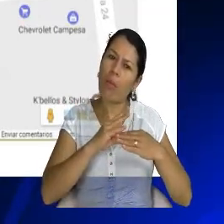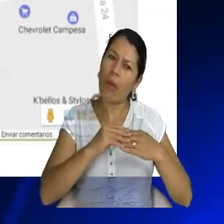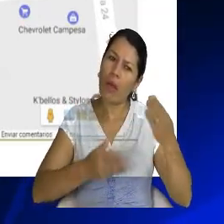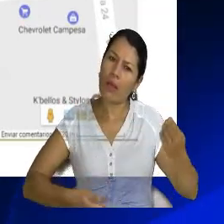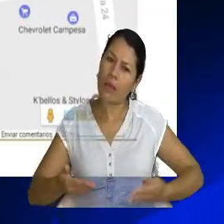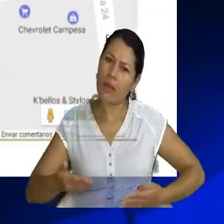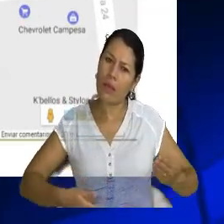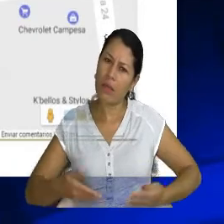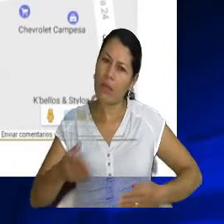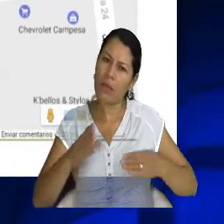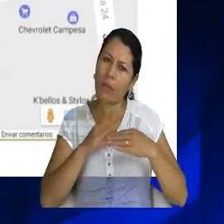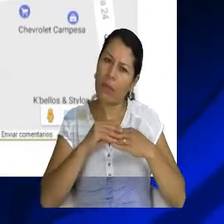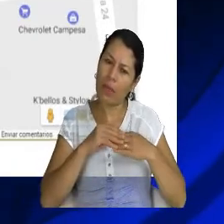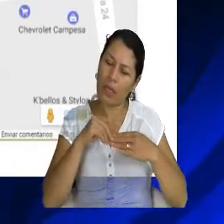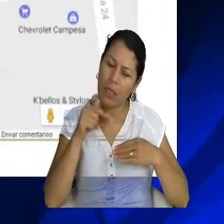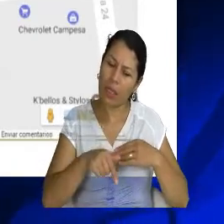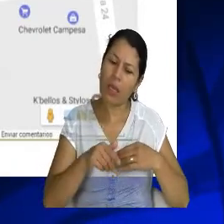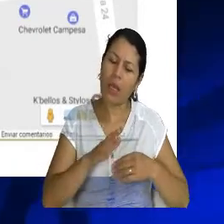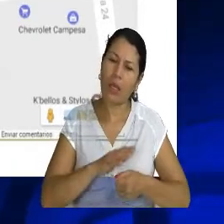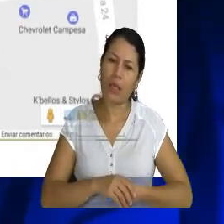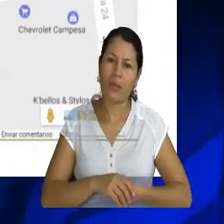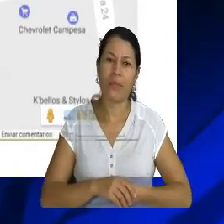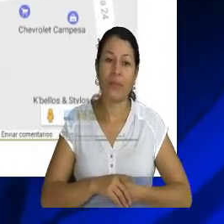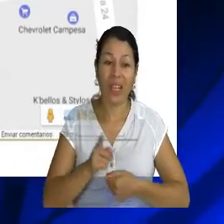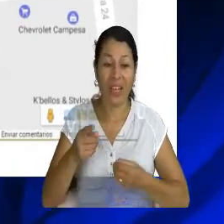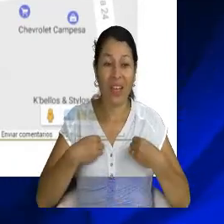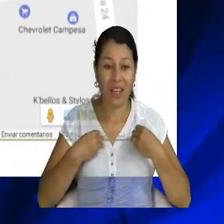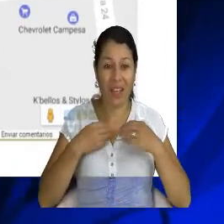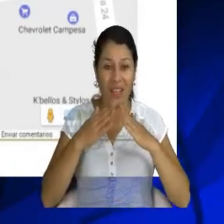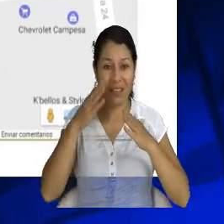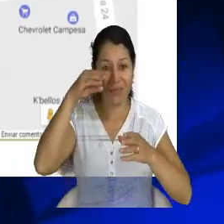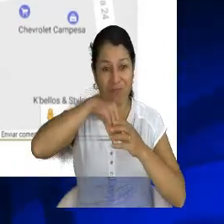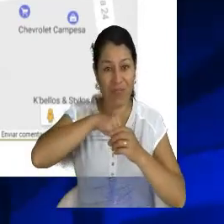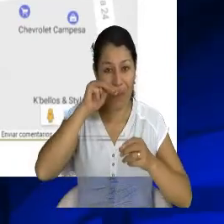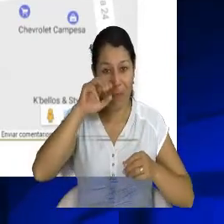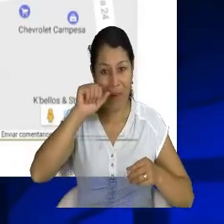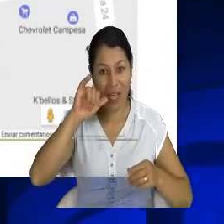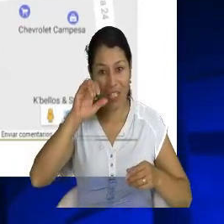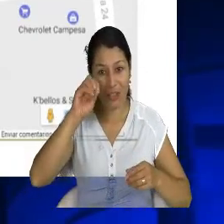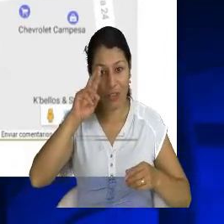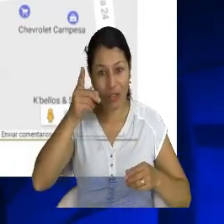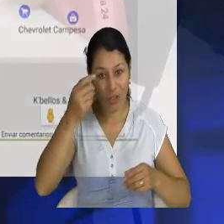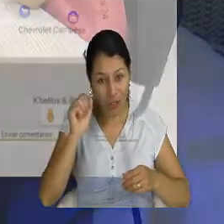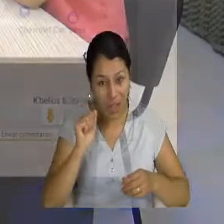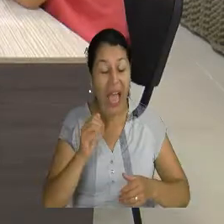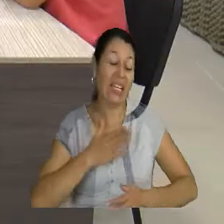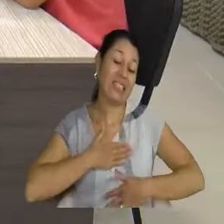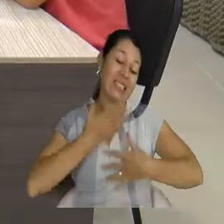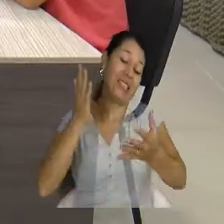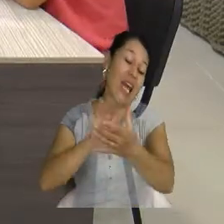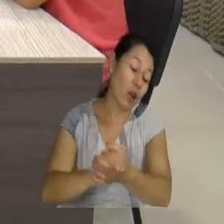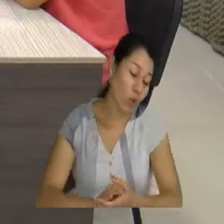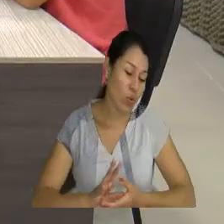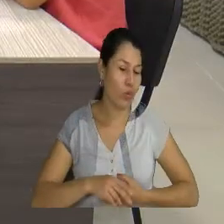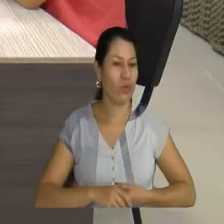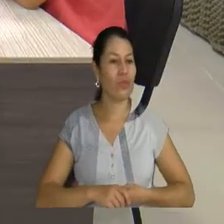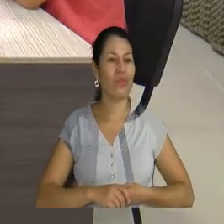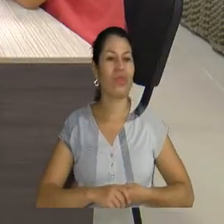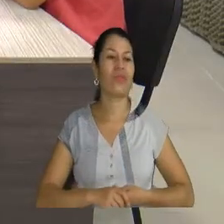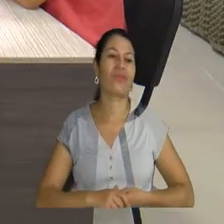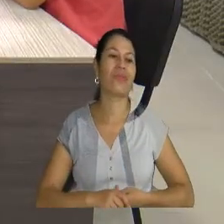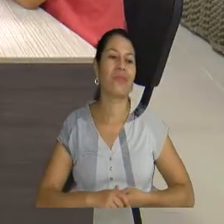Maña Mayorga. Exactamente. Saludos al pulpo. Qué buen punto de referencia al pulpo. Me gustaría saber para caerle allá al Maña Mayorga.